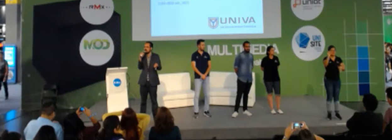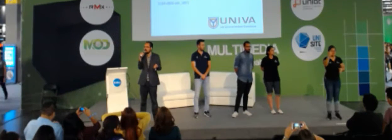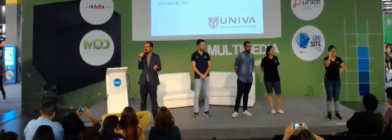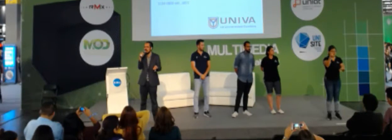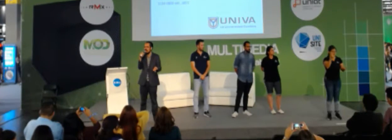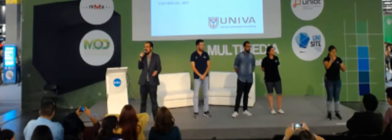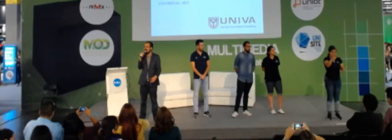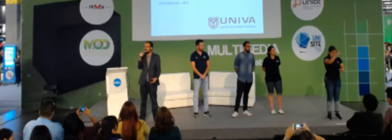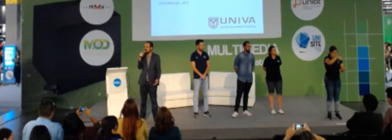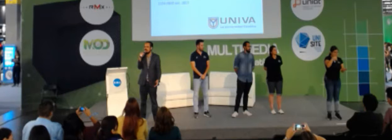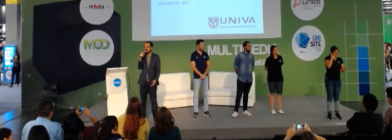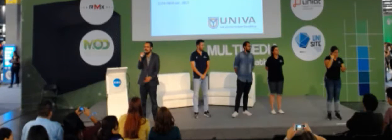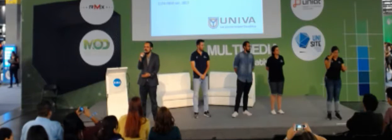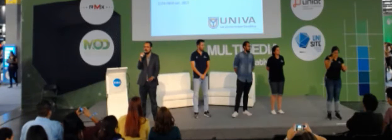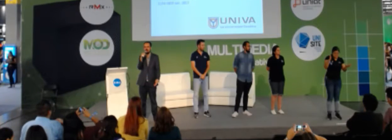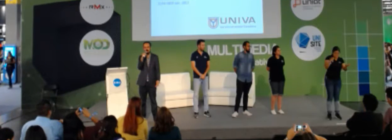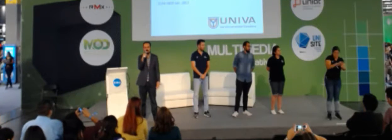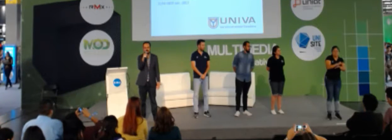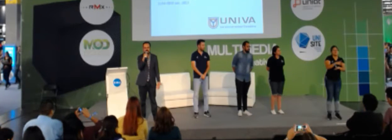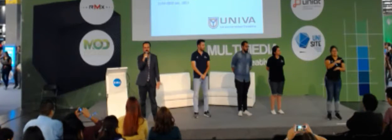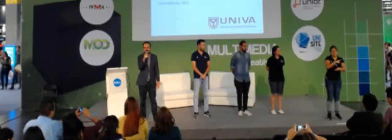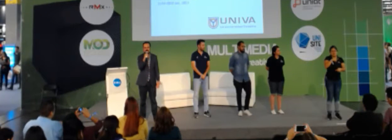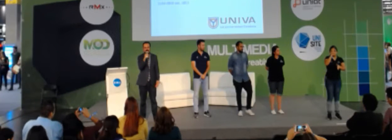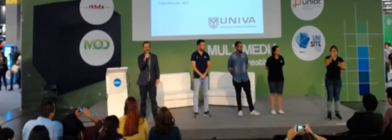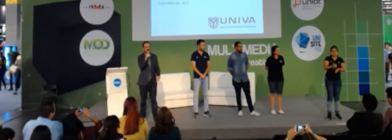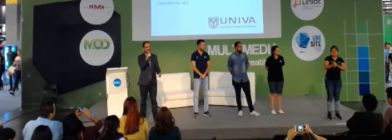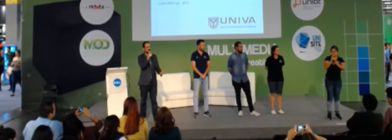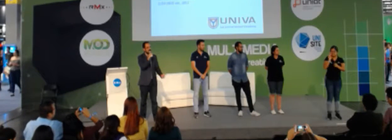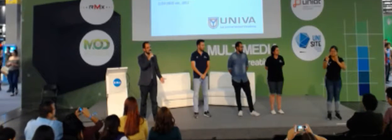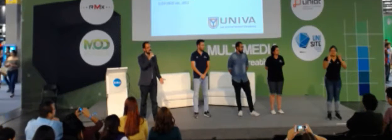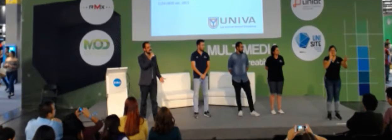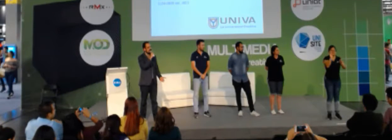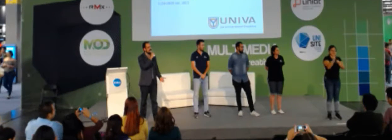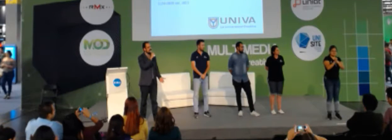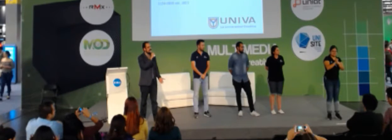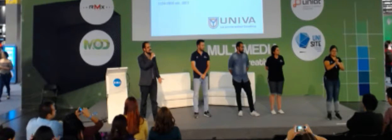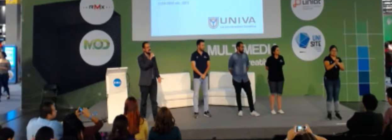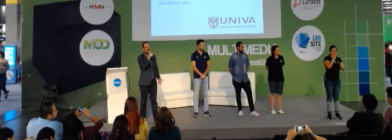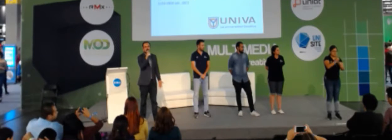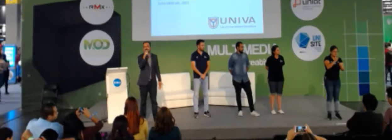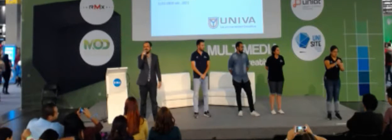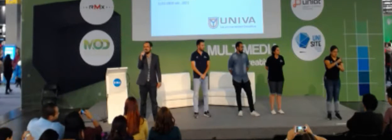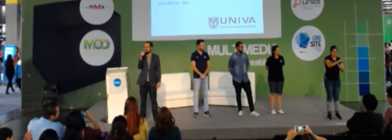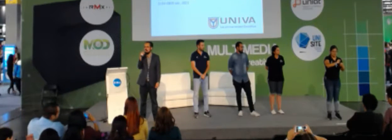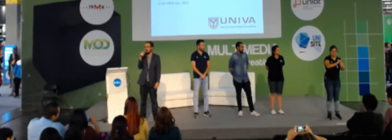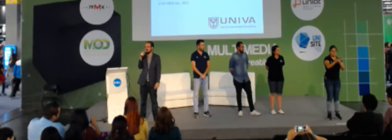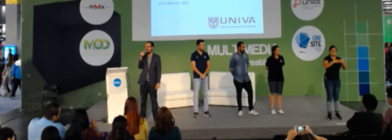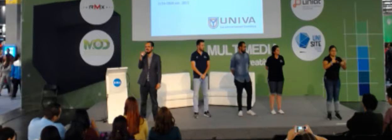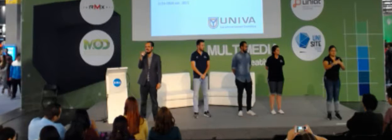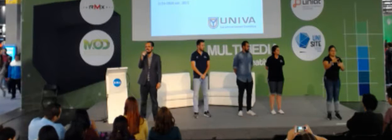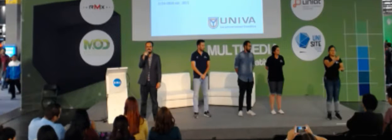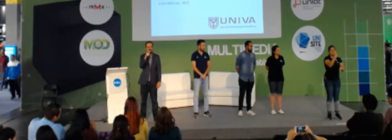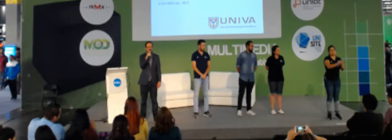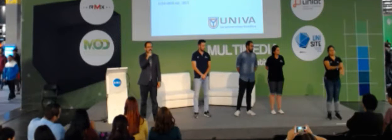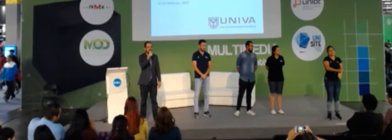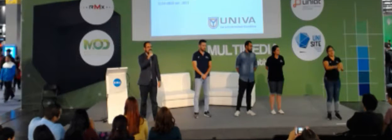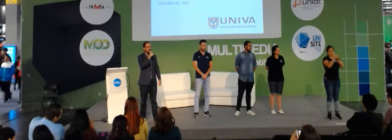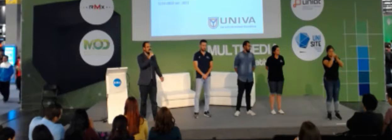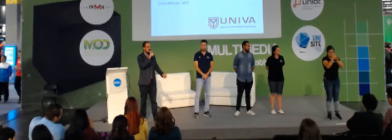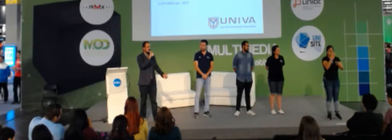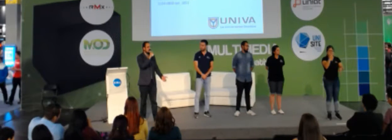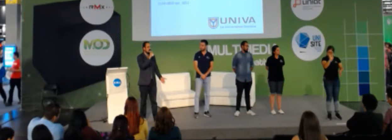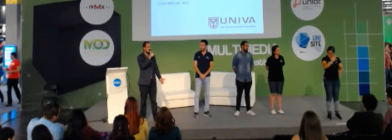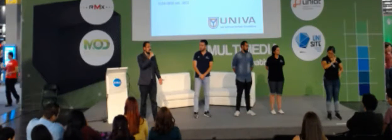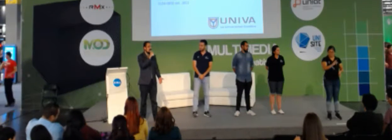algo suceda, hay que utilizar todos los medios posibles y las plataformas en internet son más que fundamentales. Si se puede,